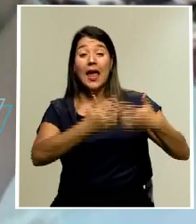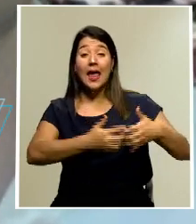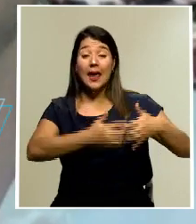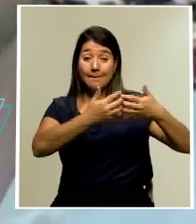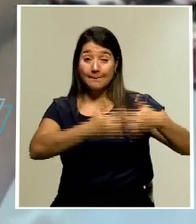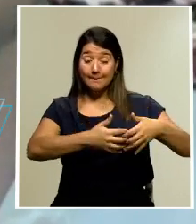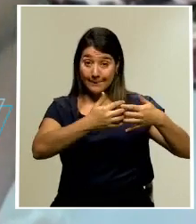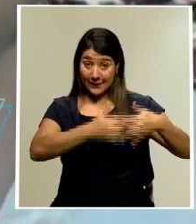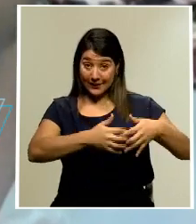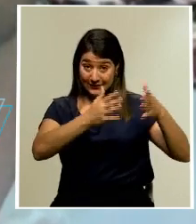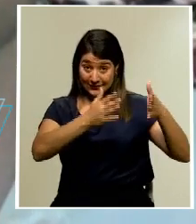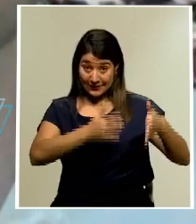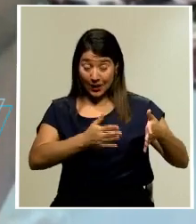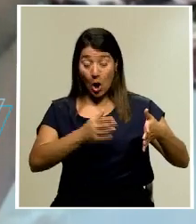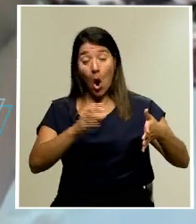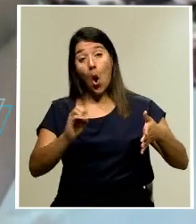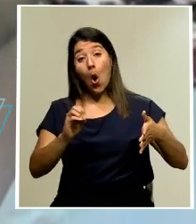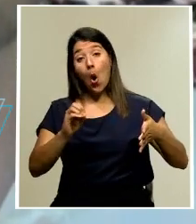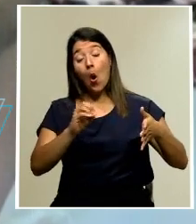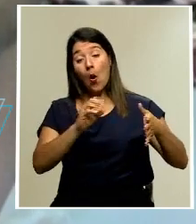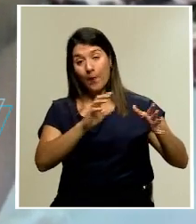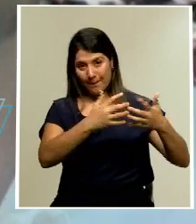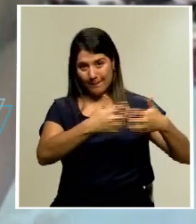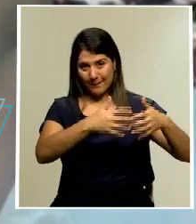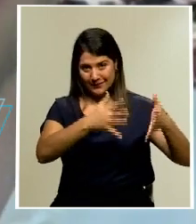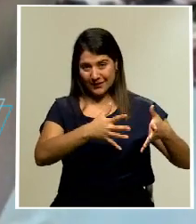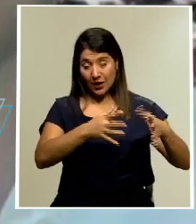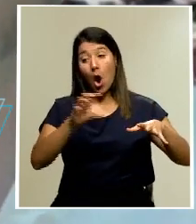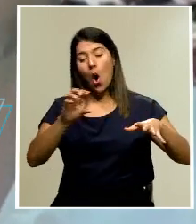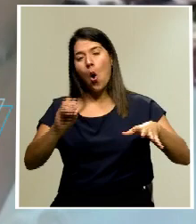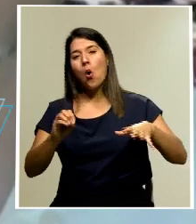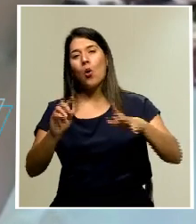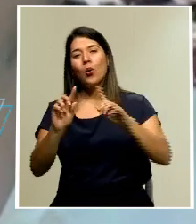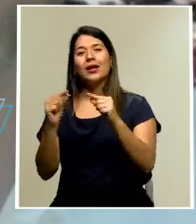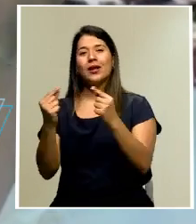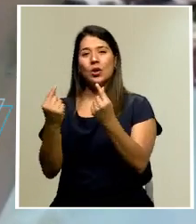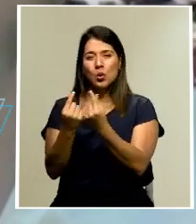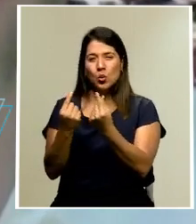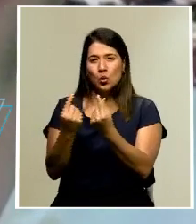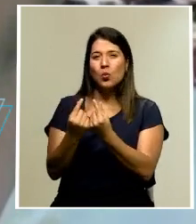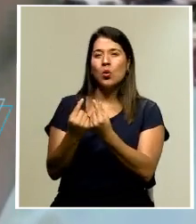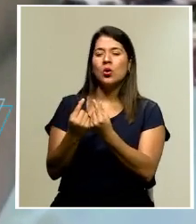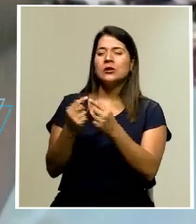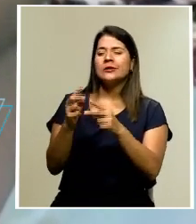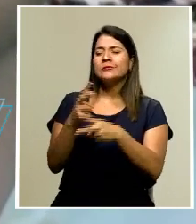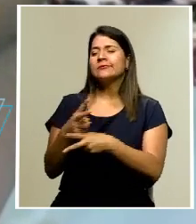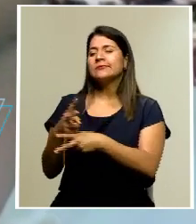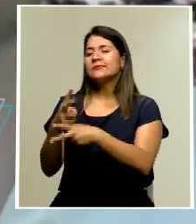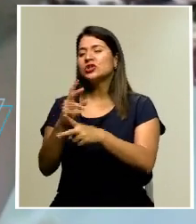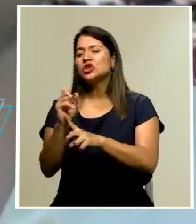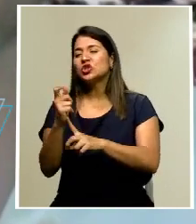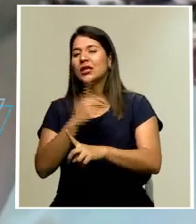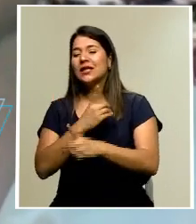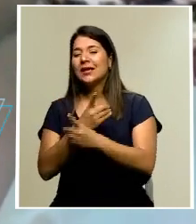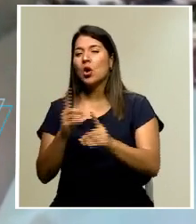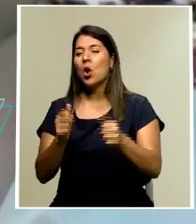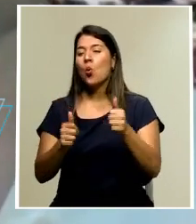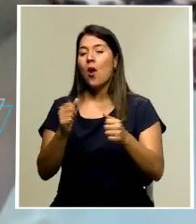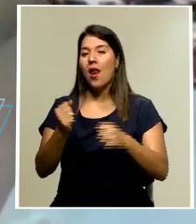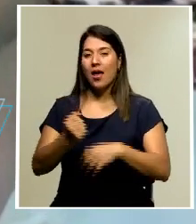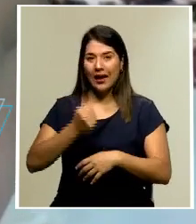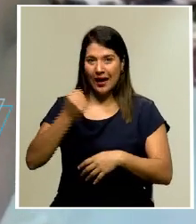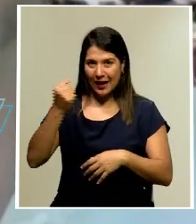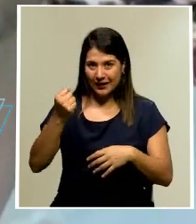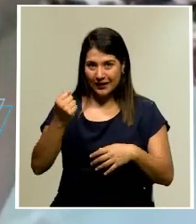proempresarial el que llegaba al poder o era el grupo revisionista de la socialdemocracia el que finalmente triunfaba. También había una